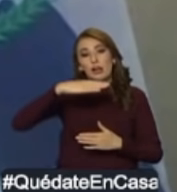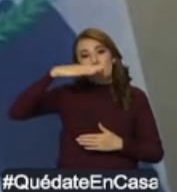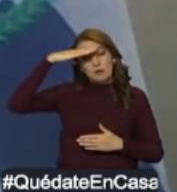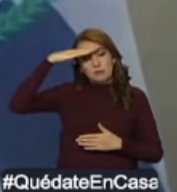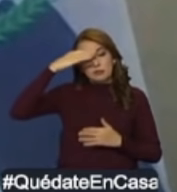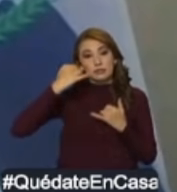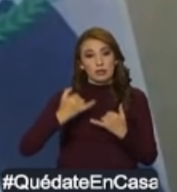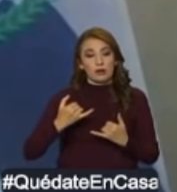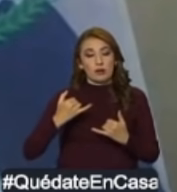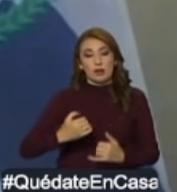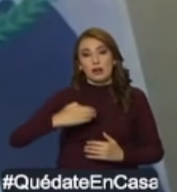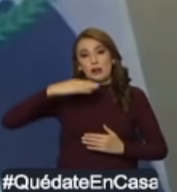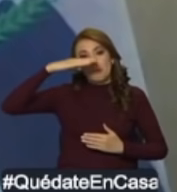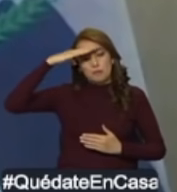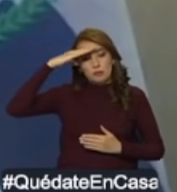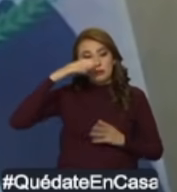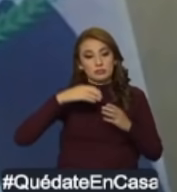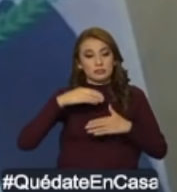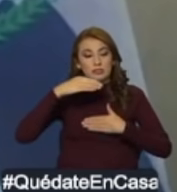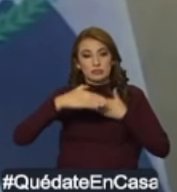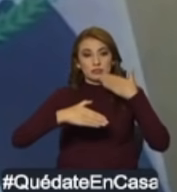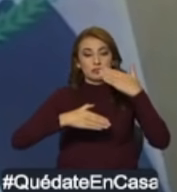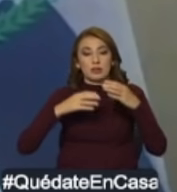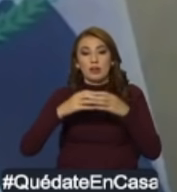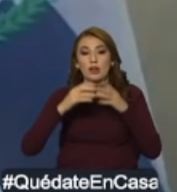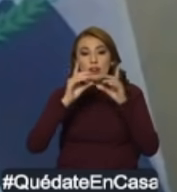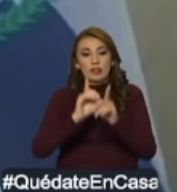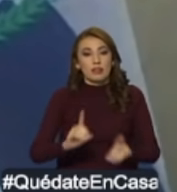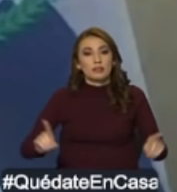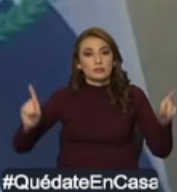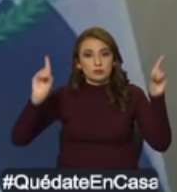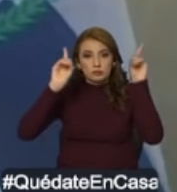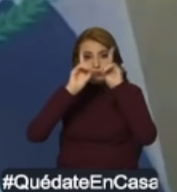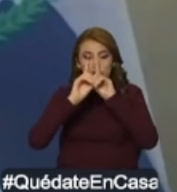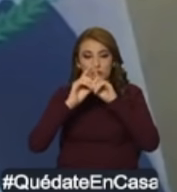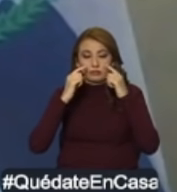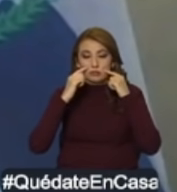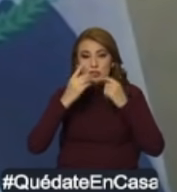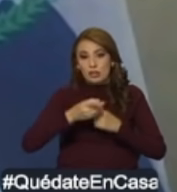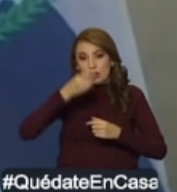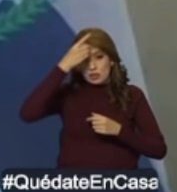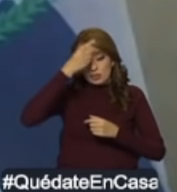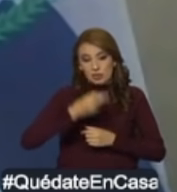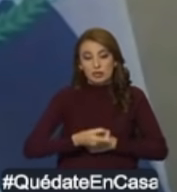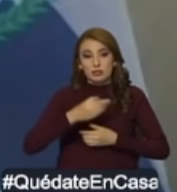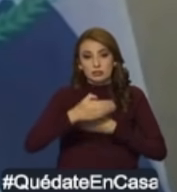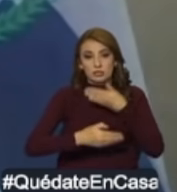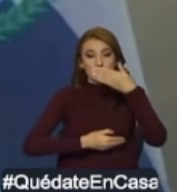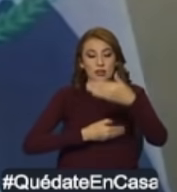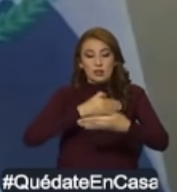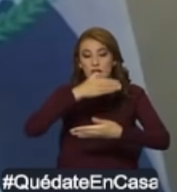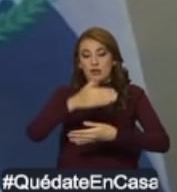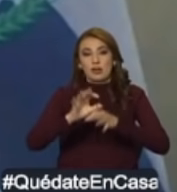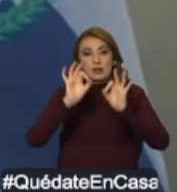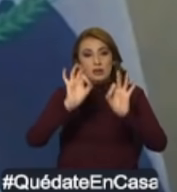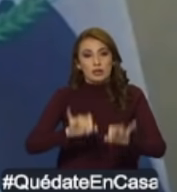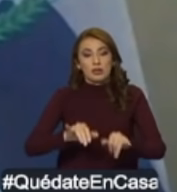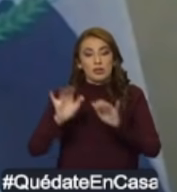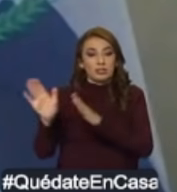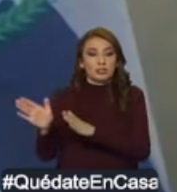ese sentido proporciona datos técnicos para la toma de decisiones a nivel de los gobiernos